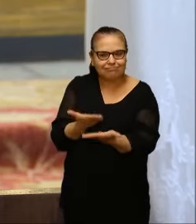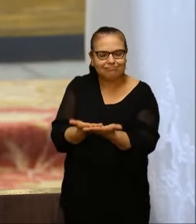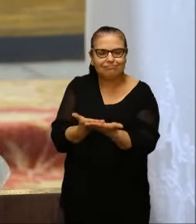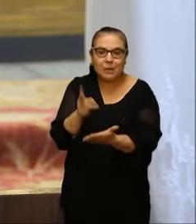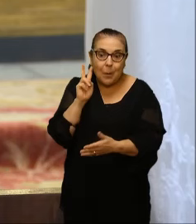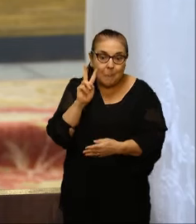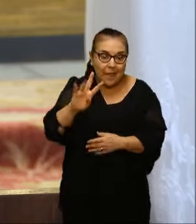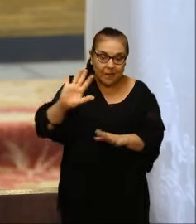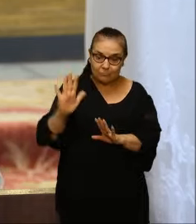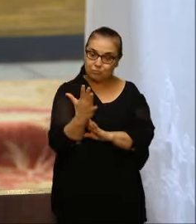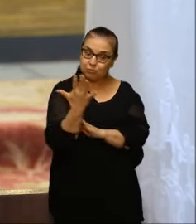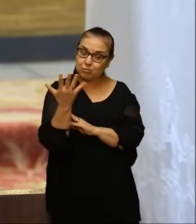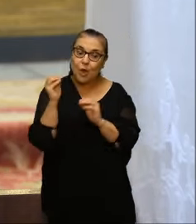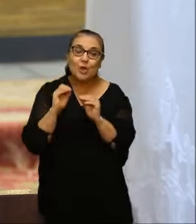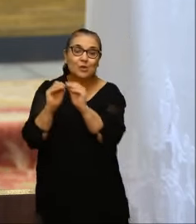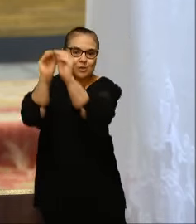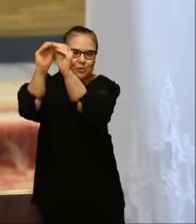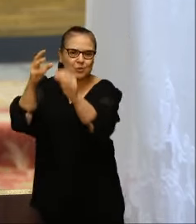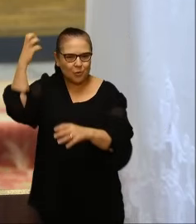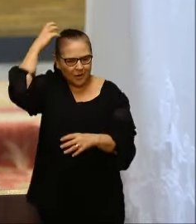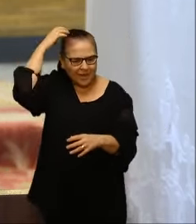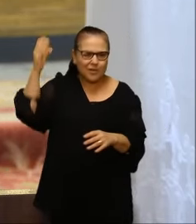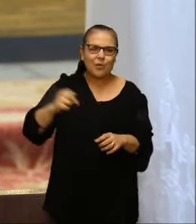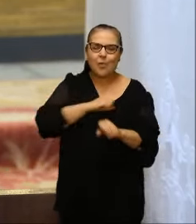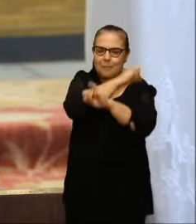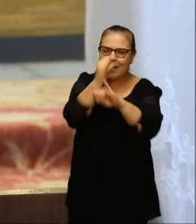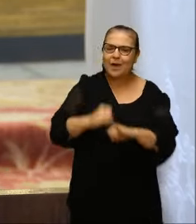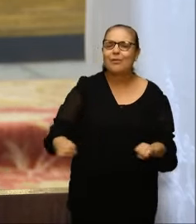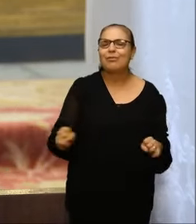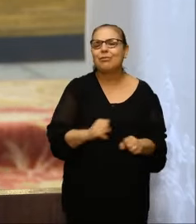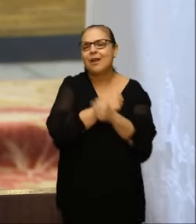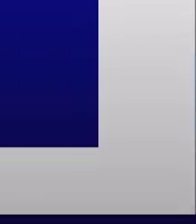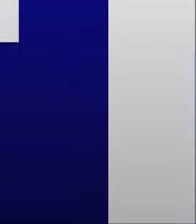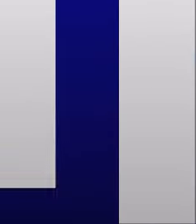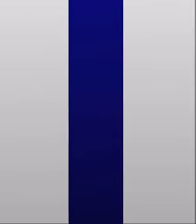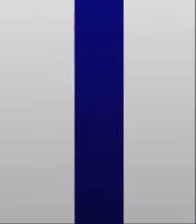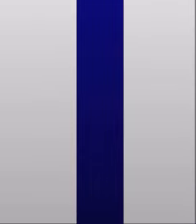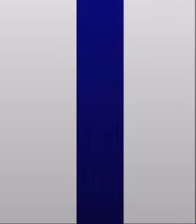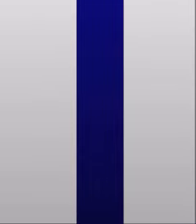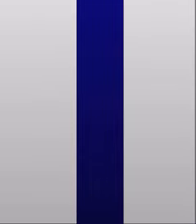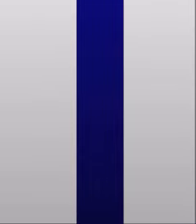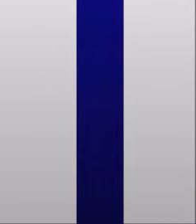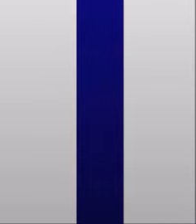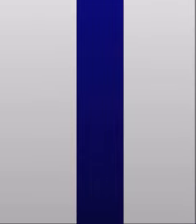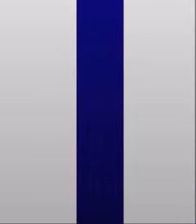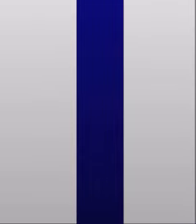dé a los demás su reino de paz, de amor, de justicia, de humildad y de sencillez.